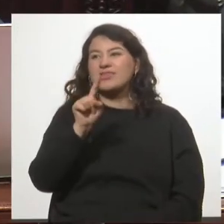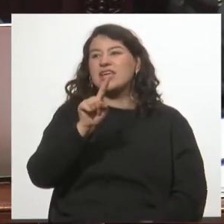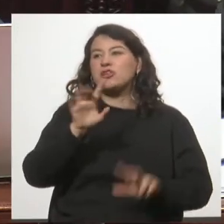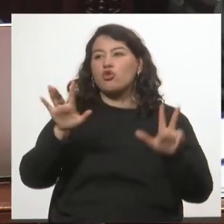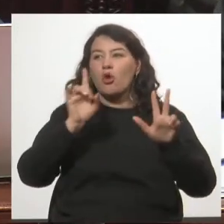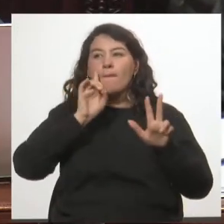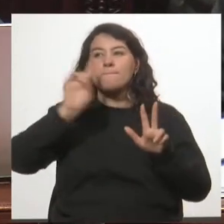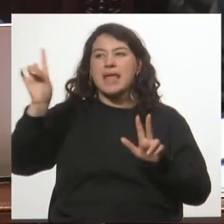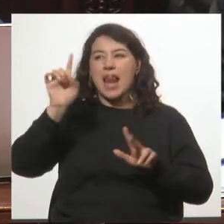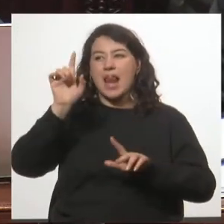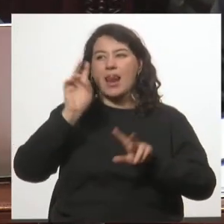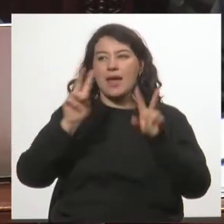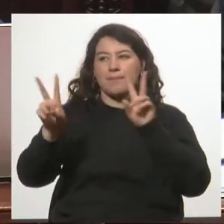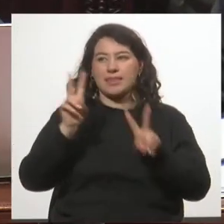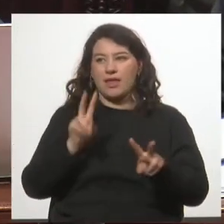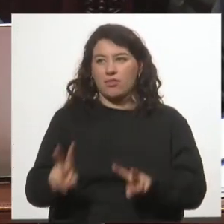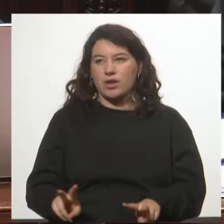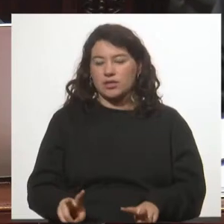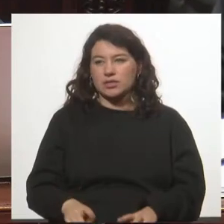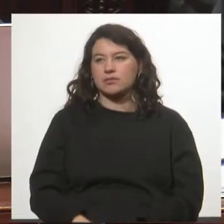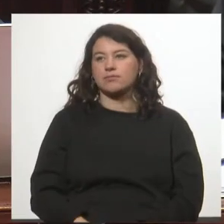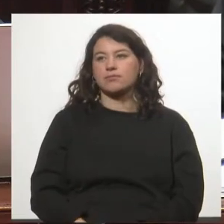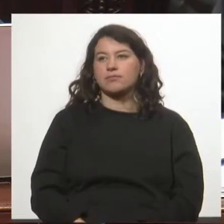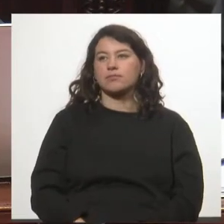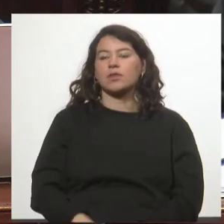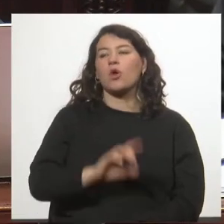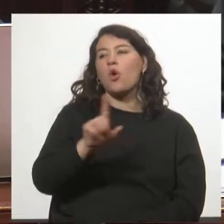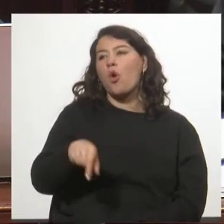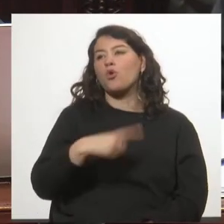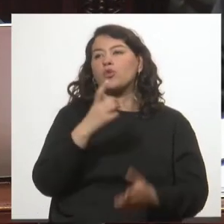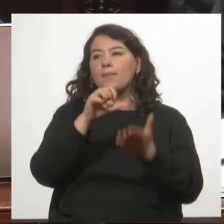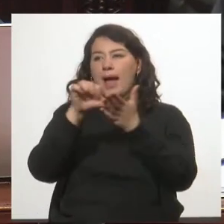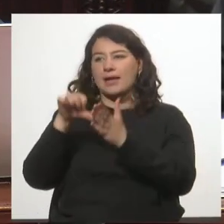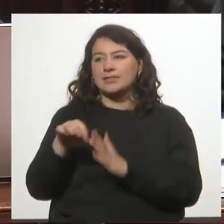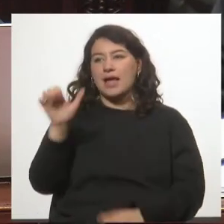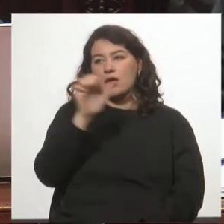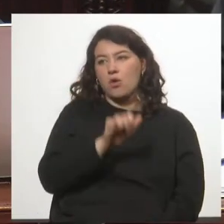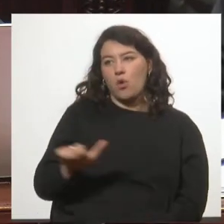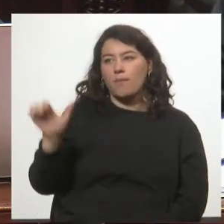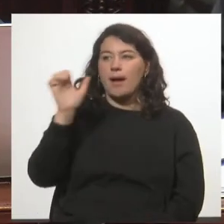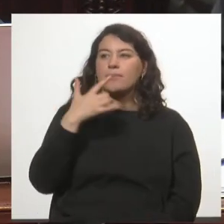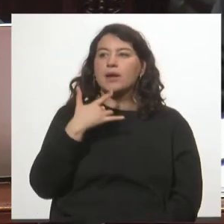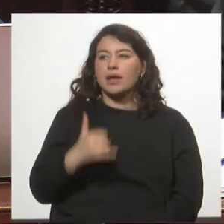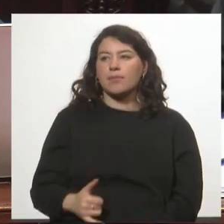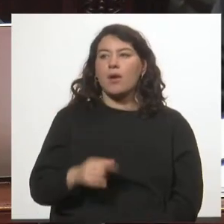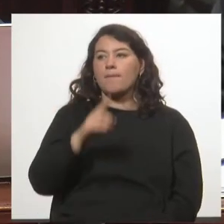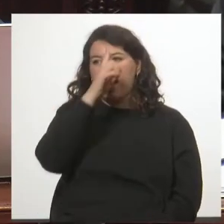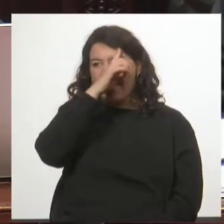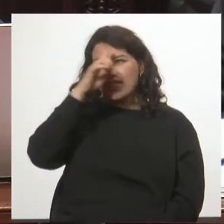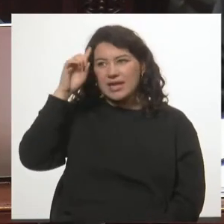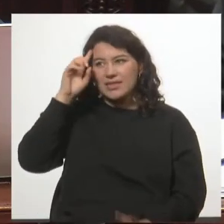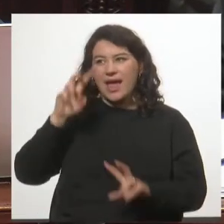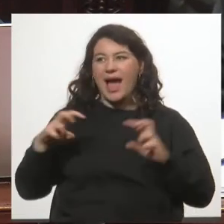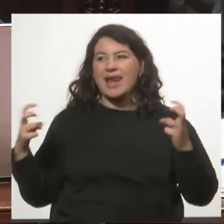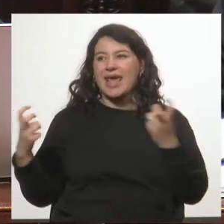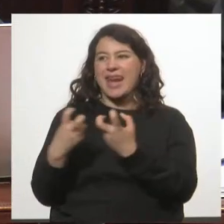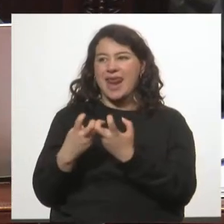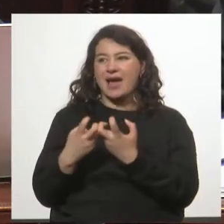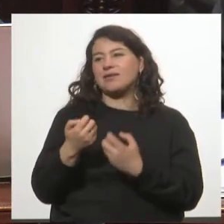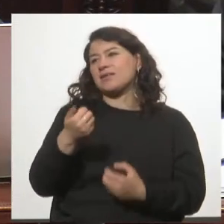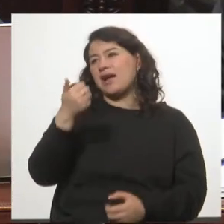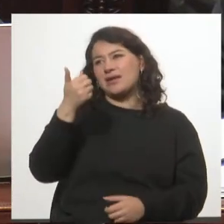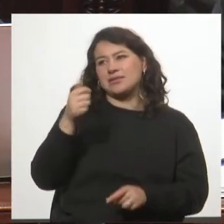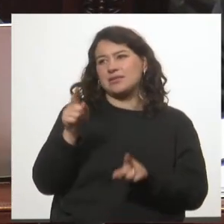mil espectadores y yendo a otros países en europa por ejemplo el madrid de arena que tiene una capacidad también